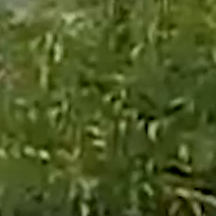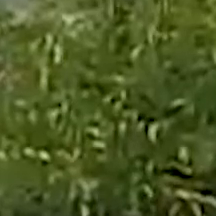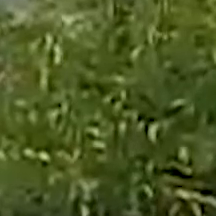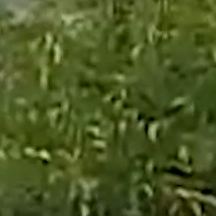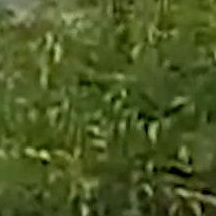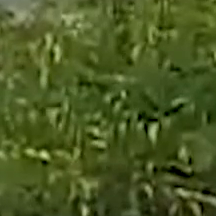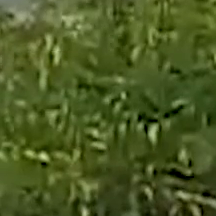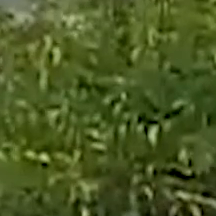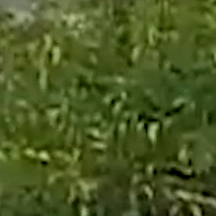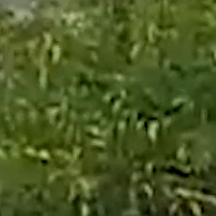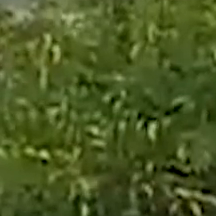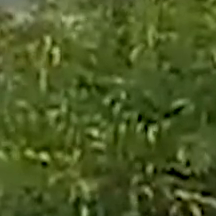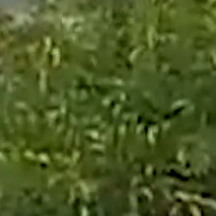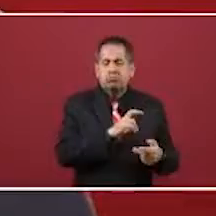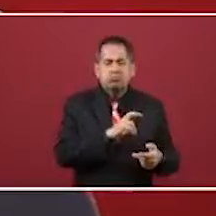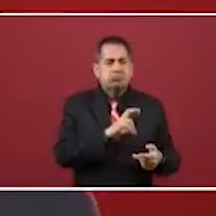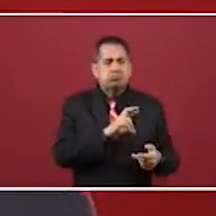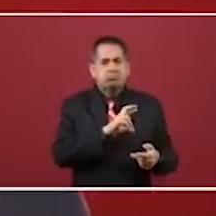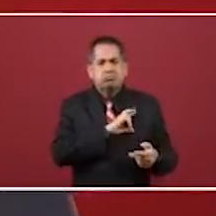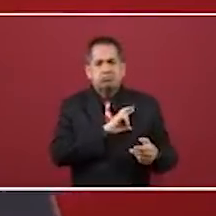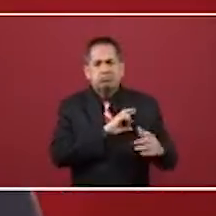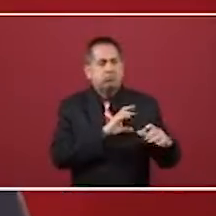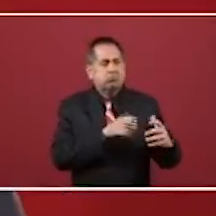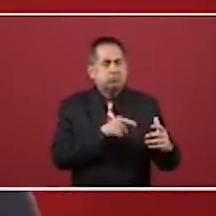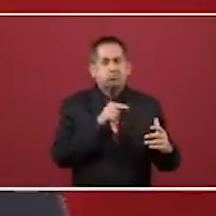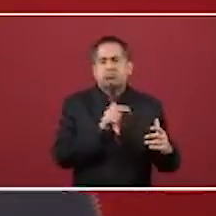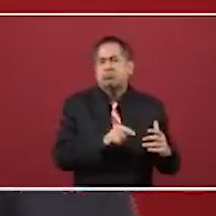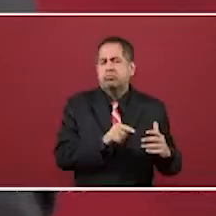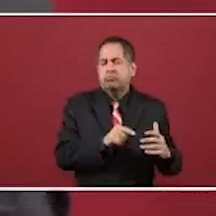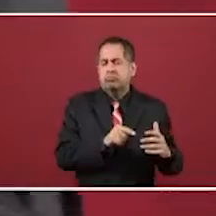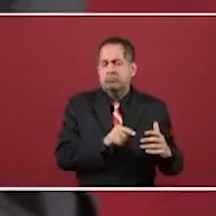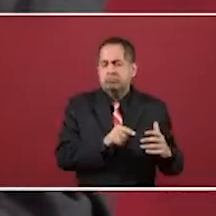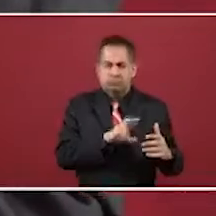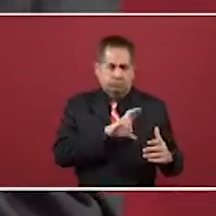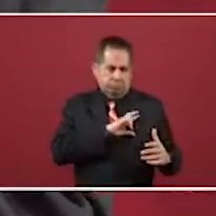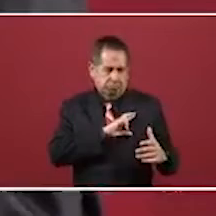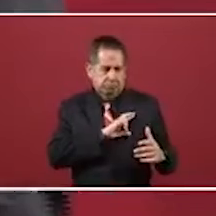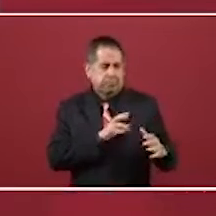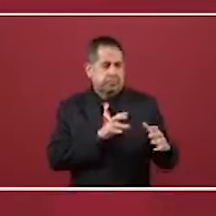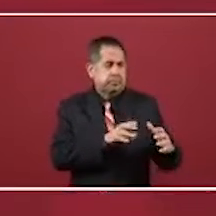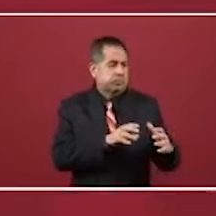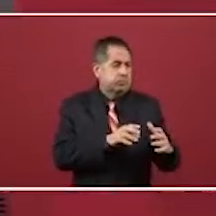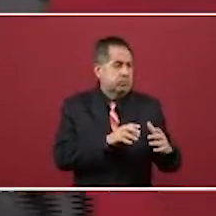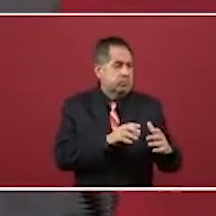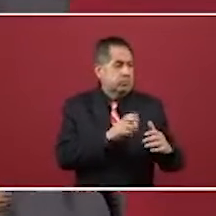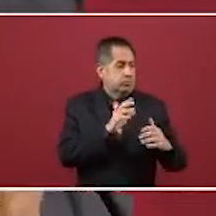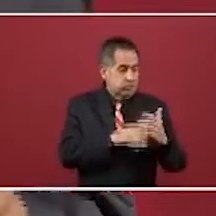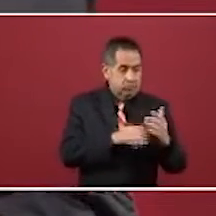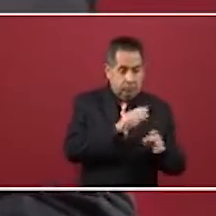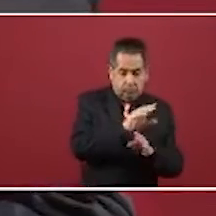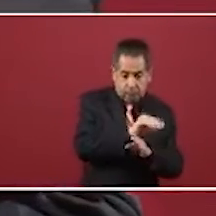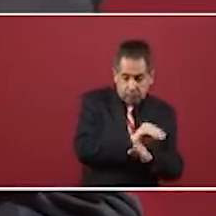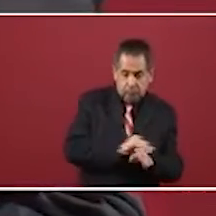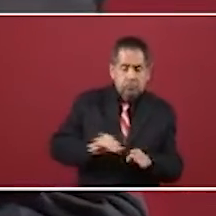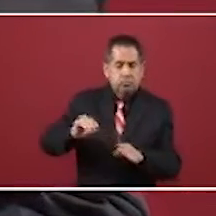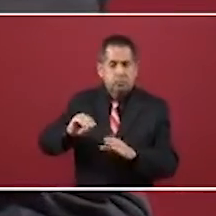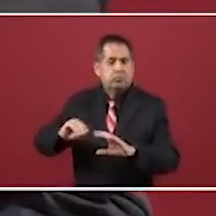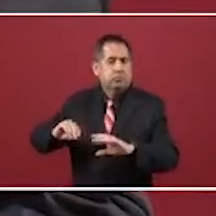cuya función es en ser en las poblaciones a fin de nutrir el padrón de beneficiarios de programas sociales para crónica tvm